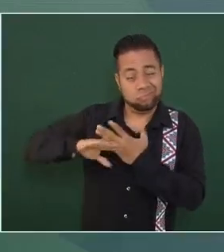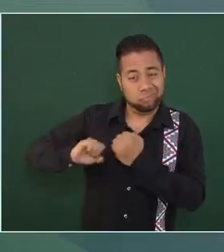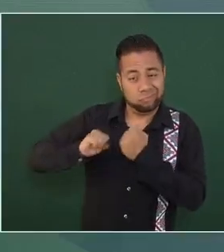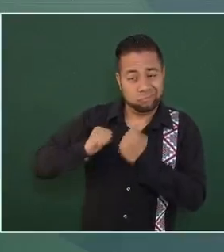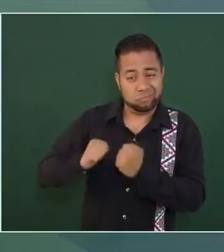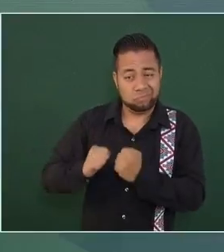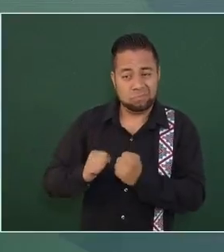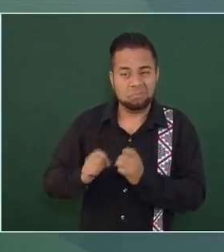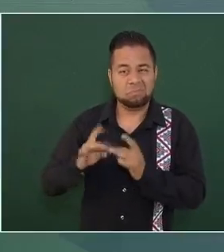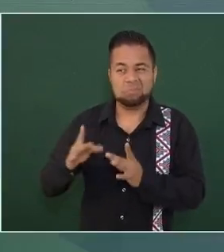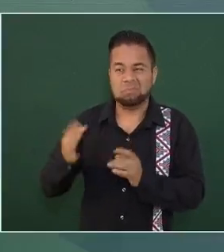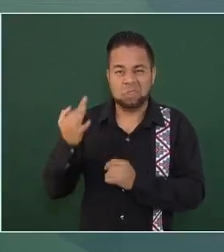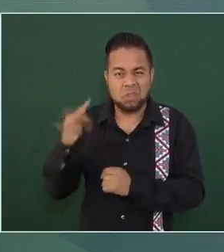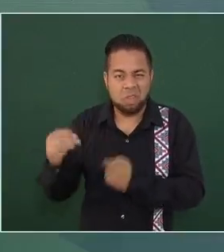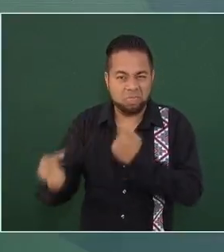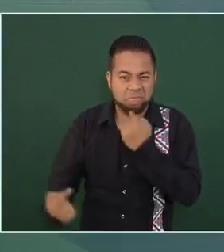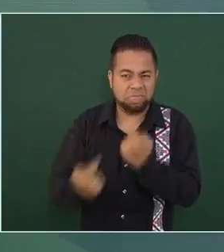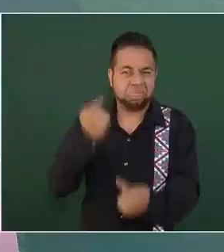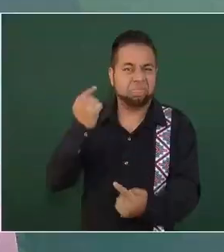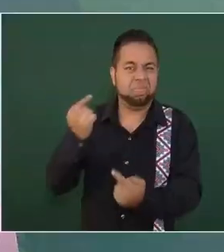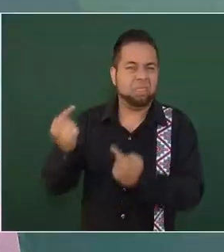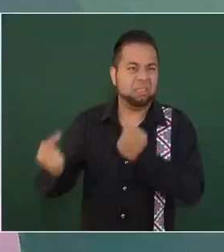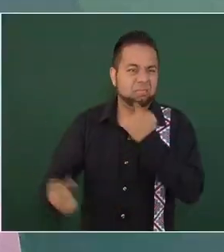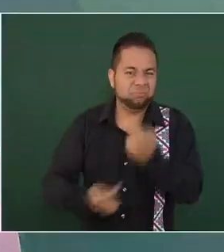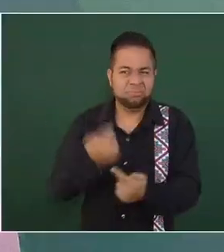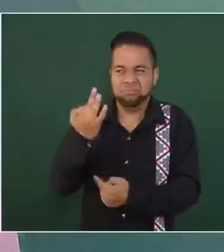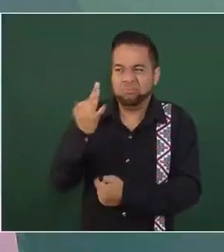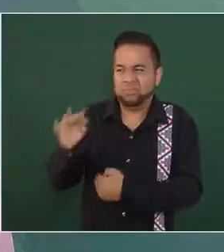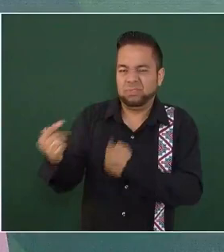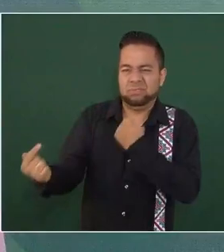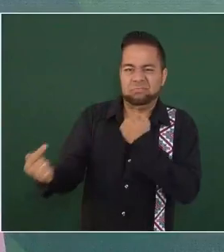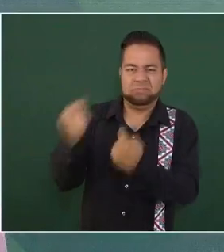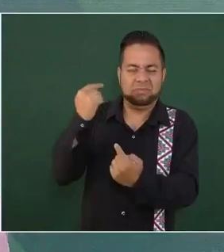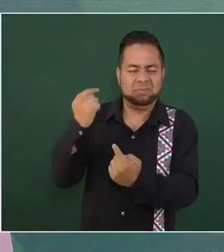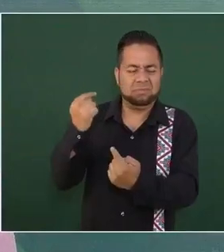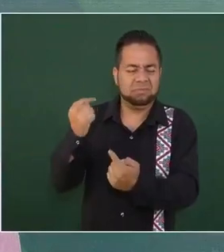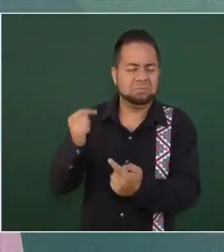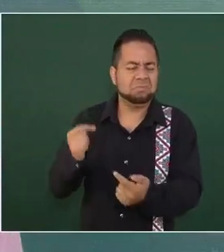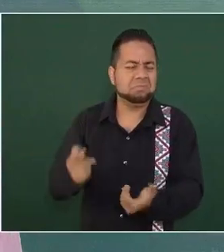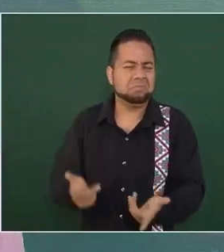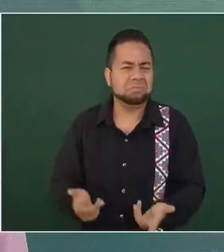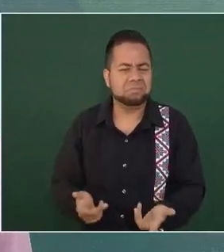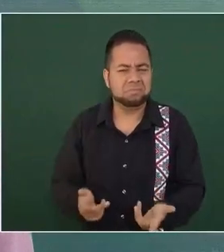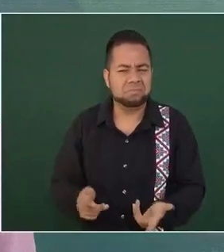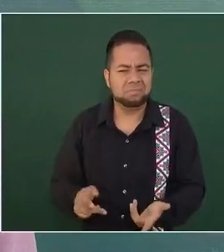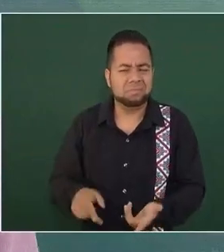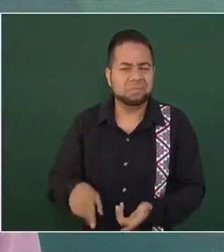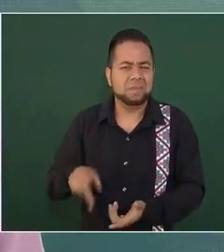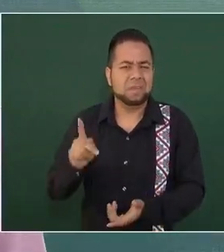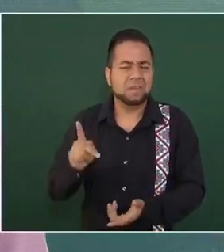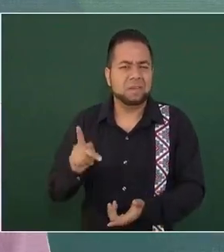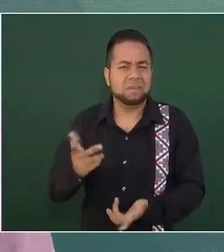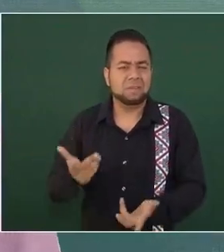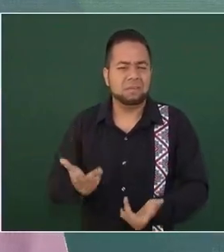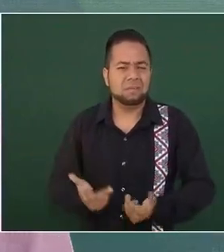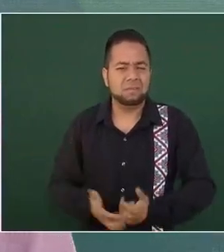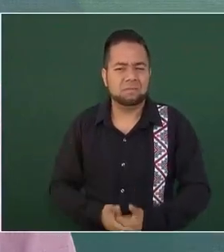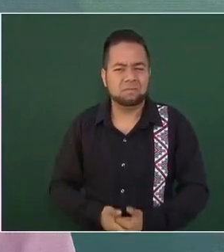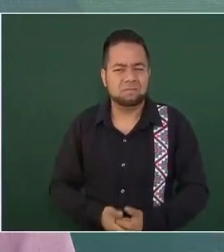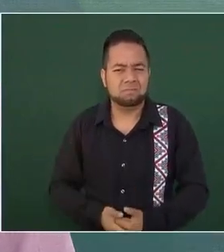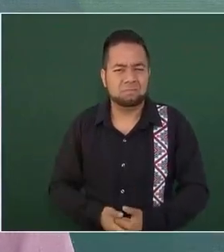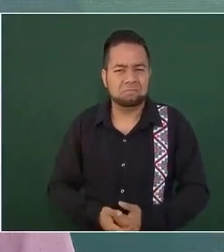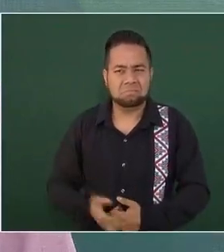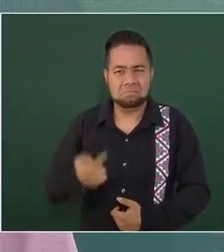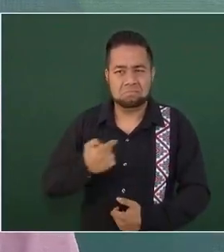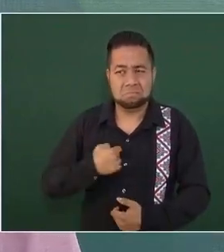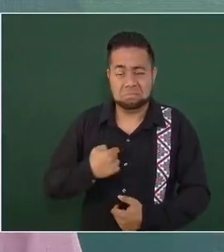caen en vulgaridades en insultos pero eso no